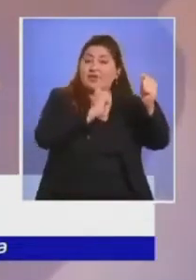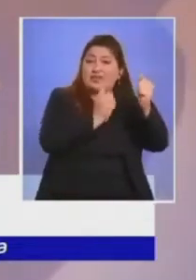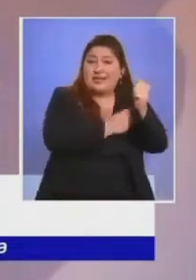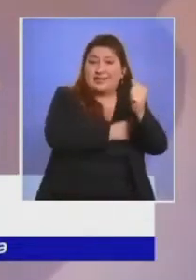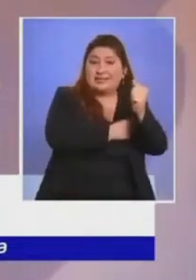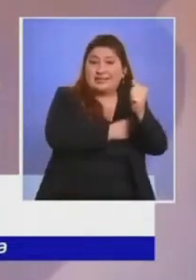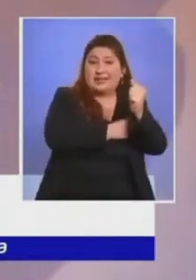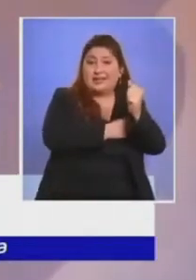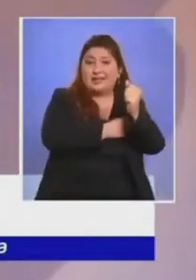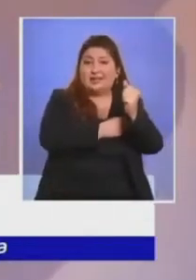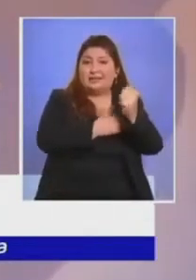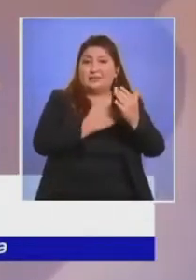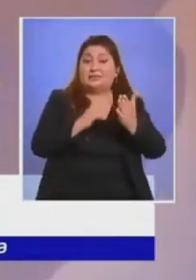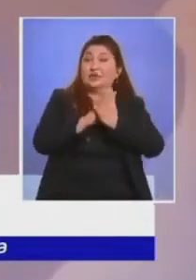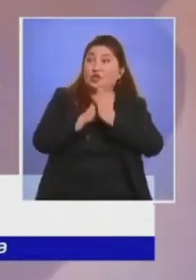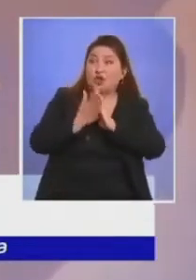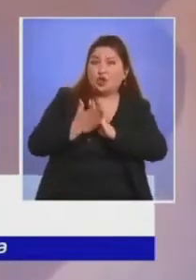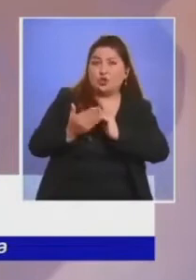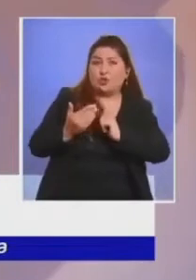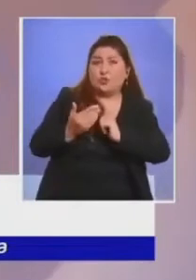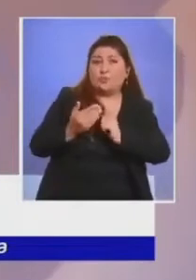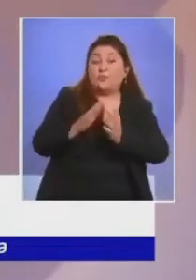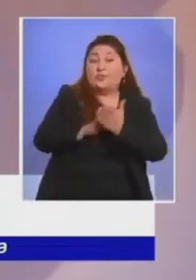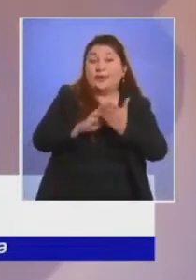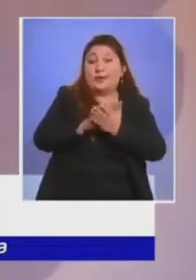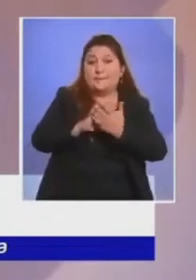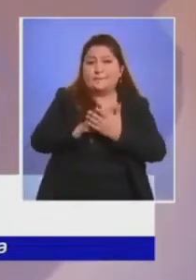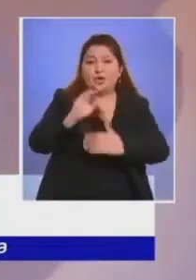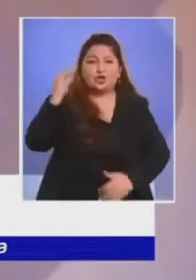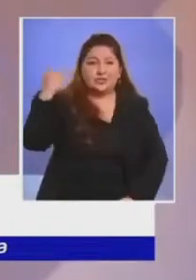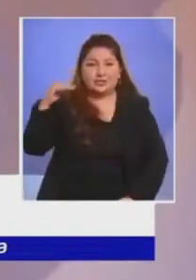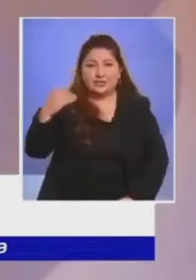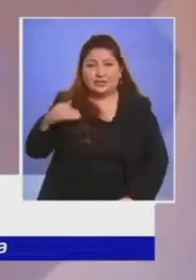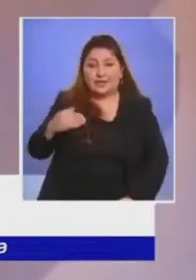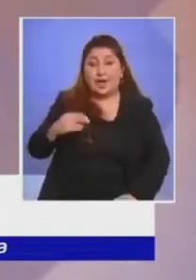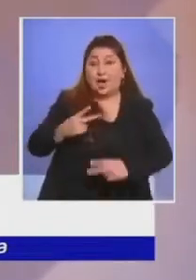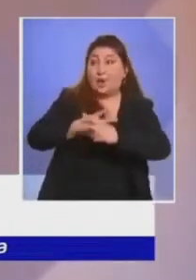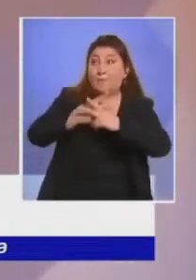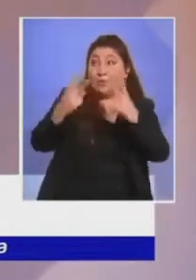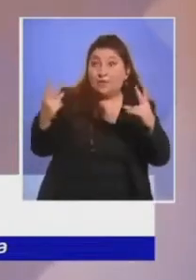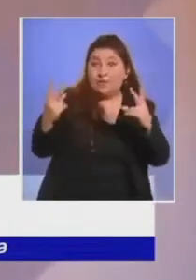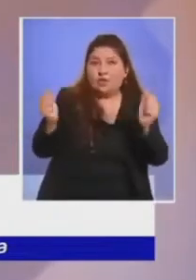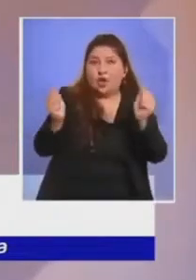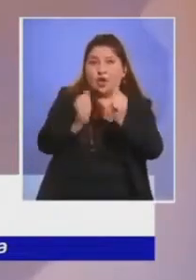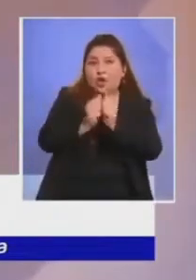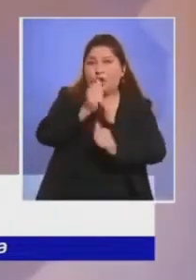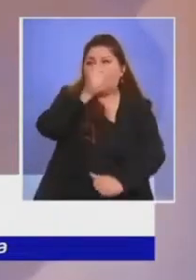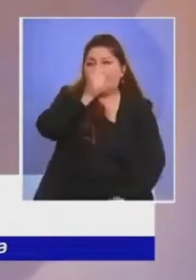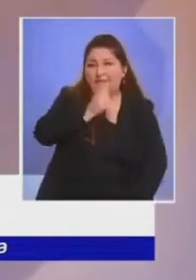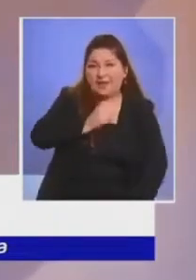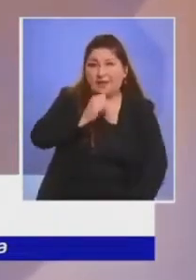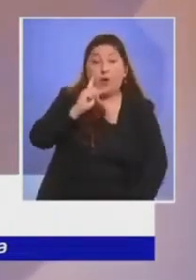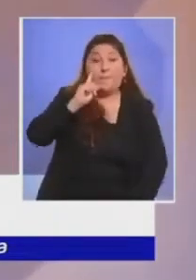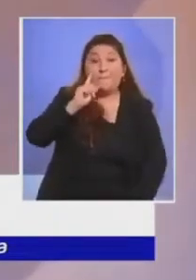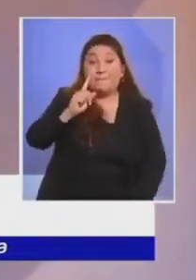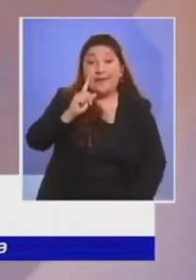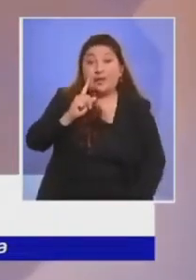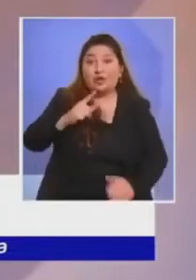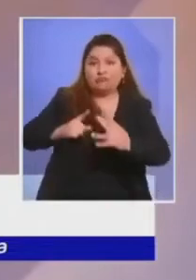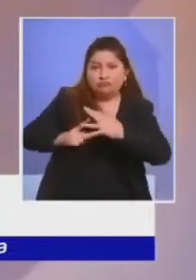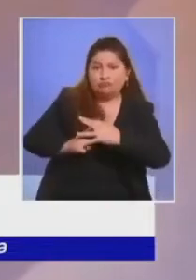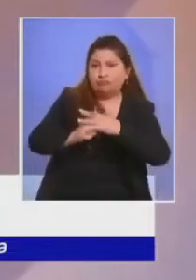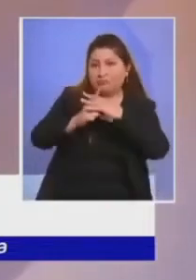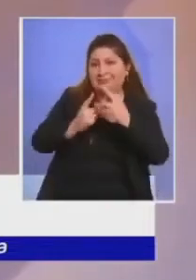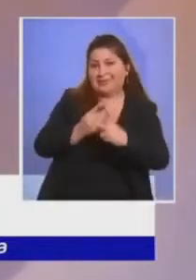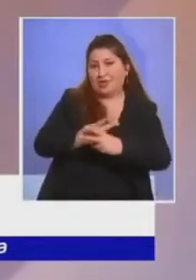secuencias clave, Yasna, de lo público a lo privado. Con lo privado, pero desde lo público, porque ahí está la promesa de